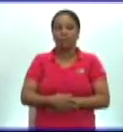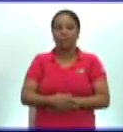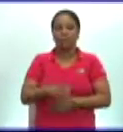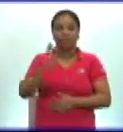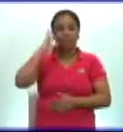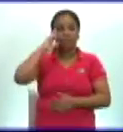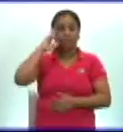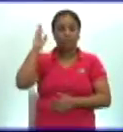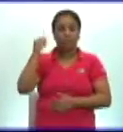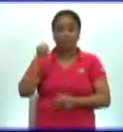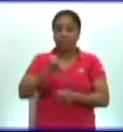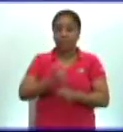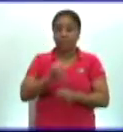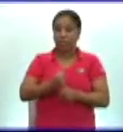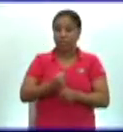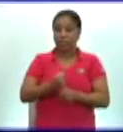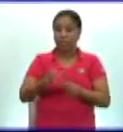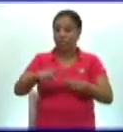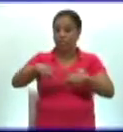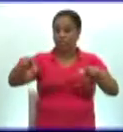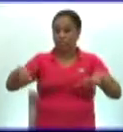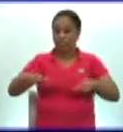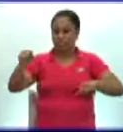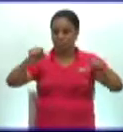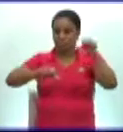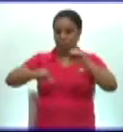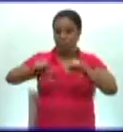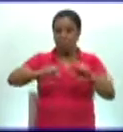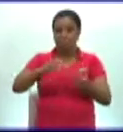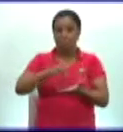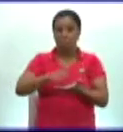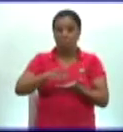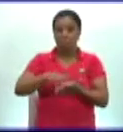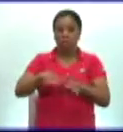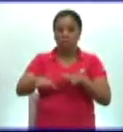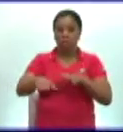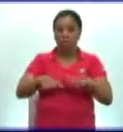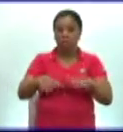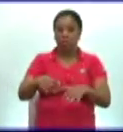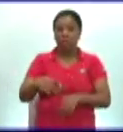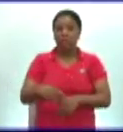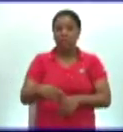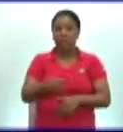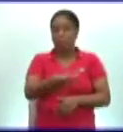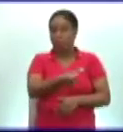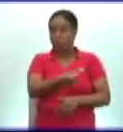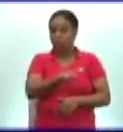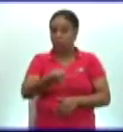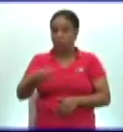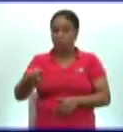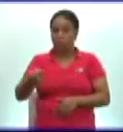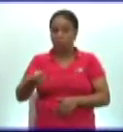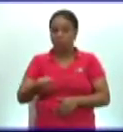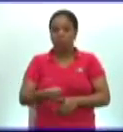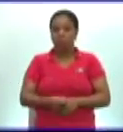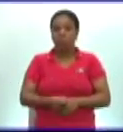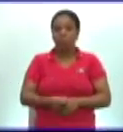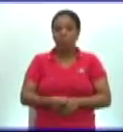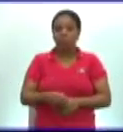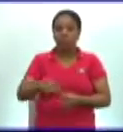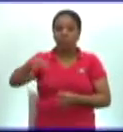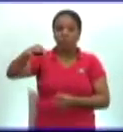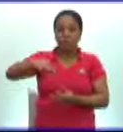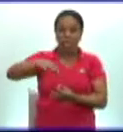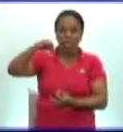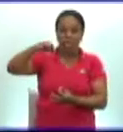¿Recuerdan el trabajo de laboratorio donde nosotros movíamos un bloque de madera con el dinamómetro, con